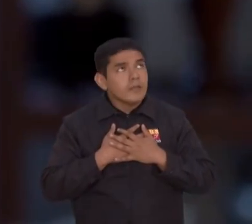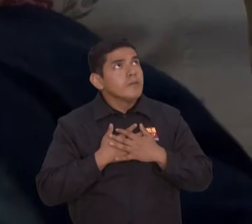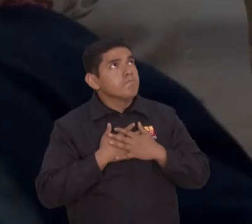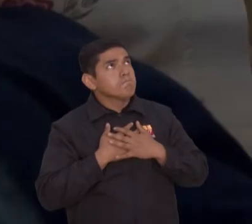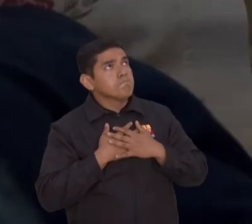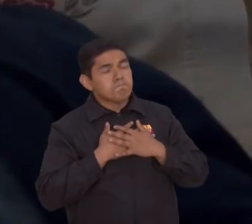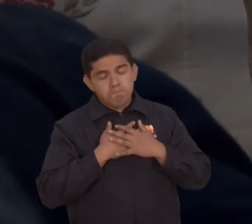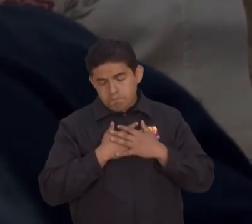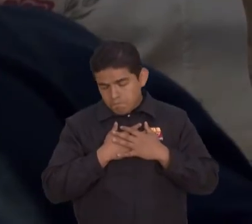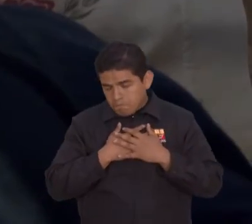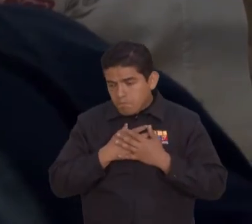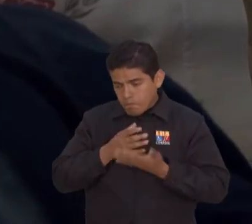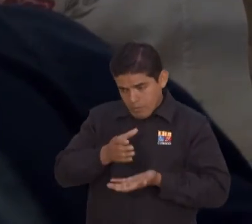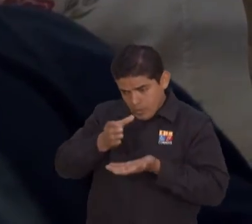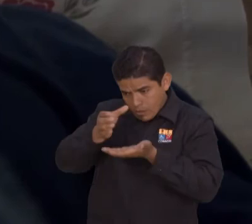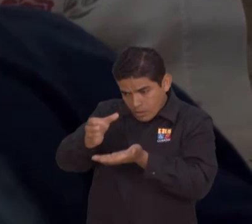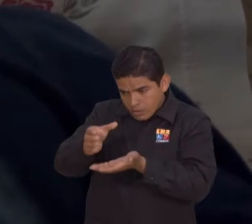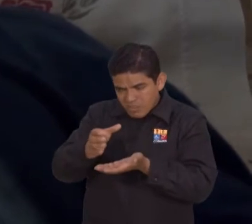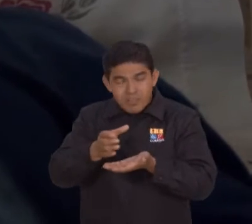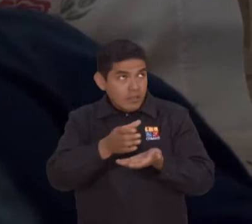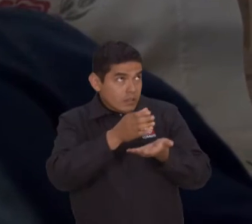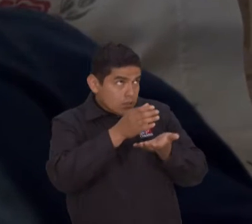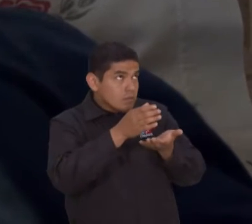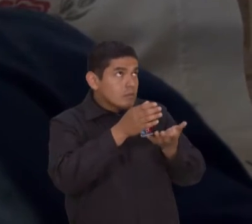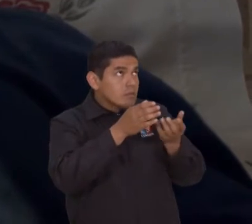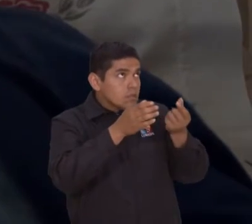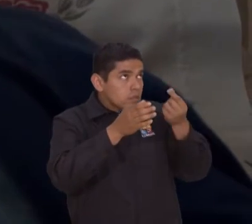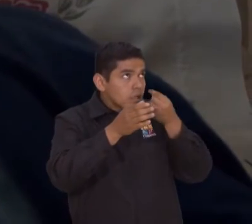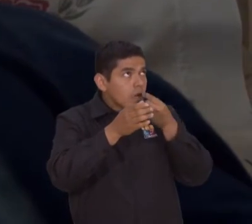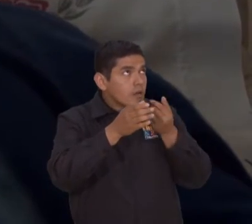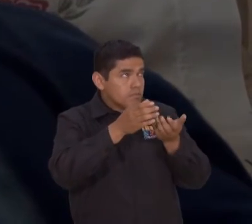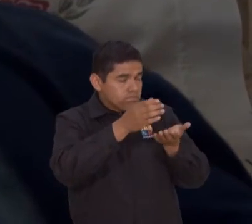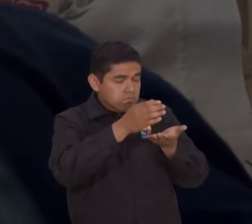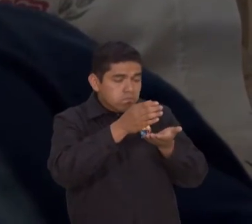Tenga. Ya toca. Sí.